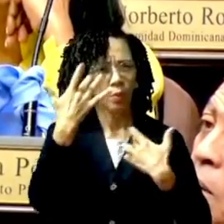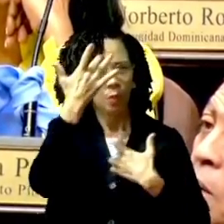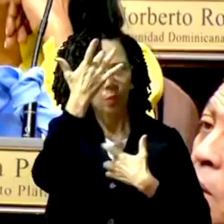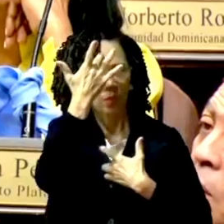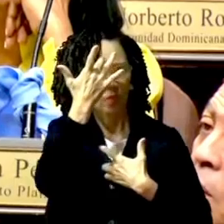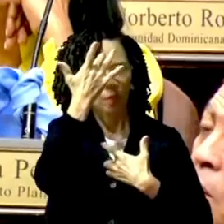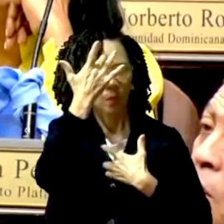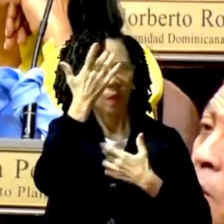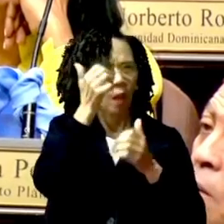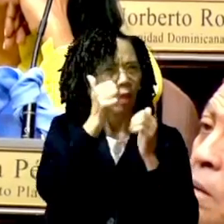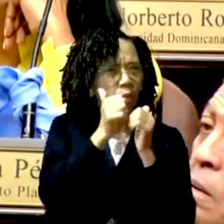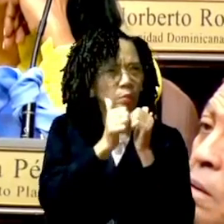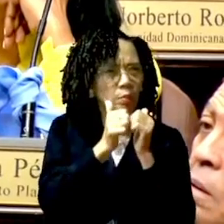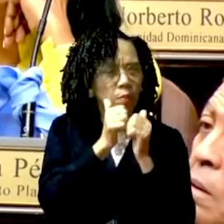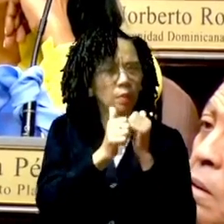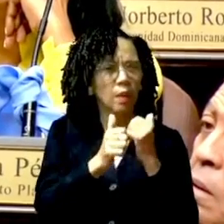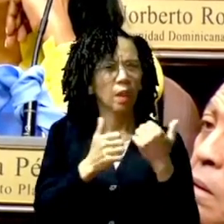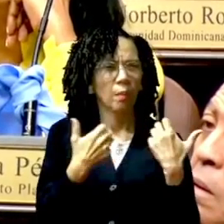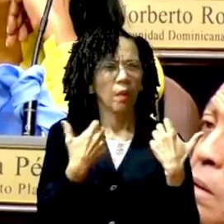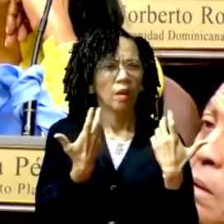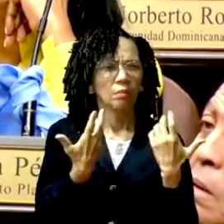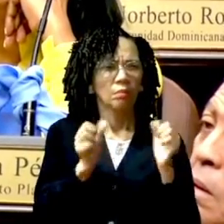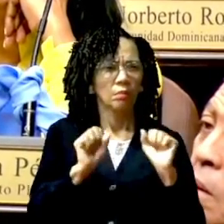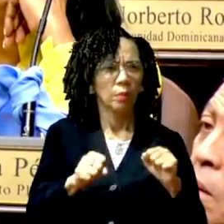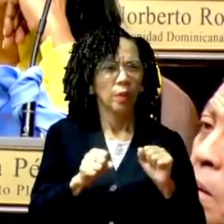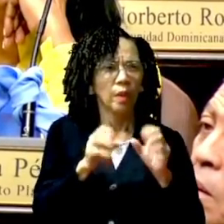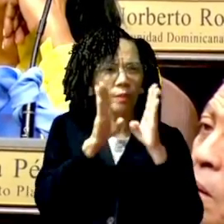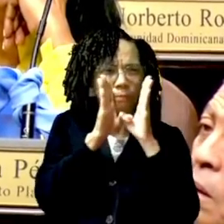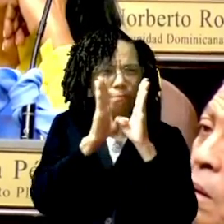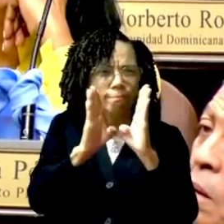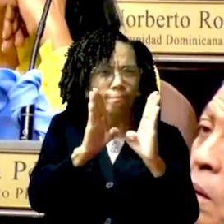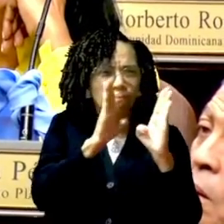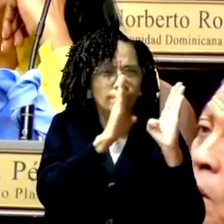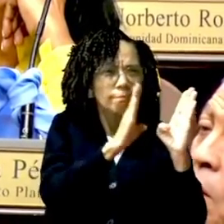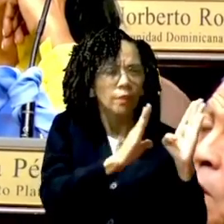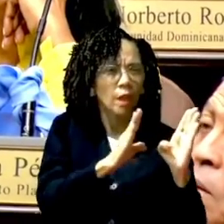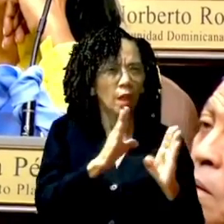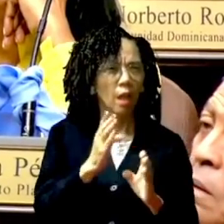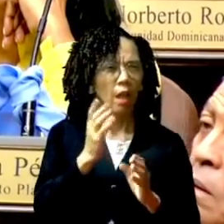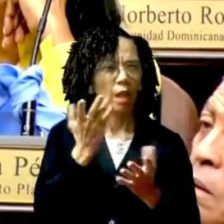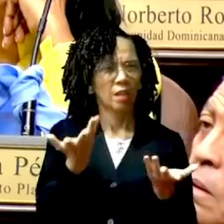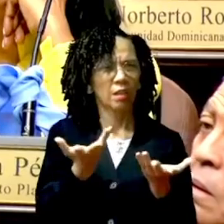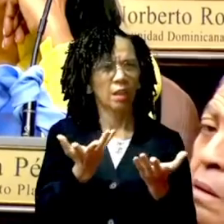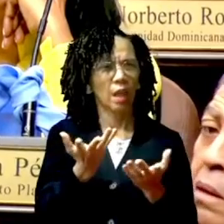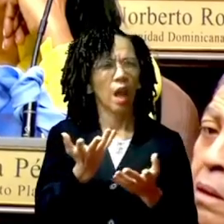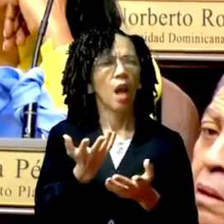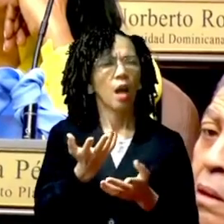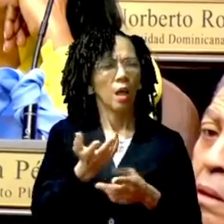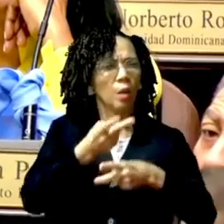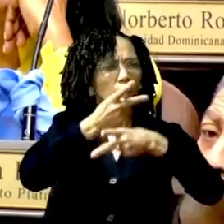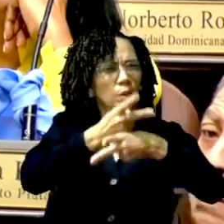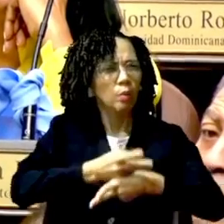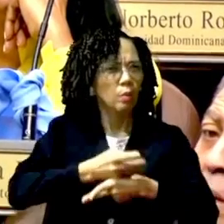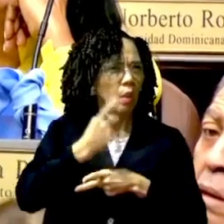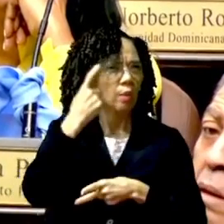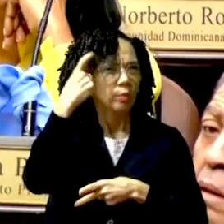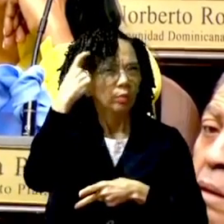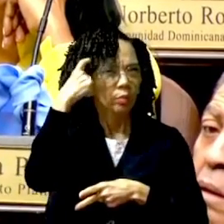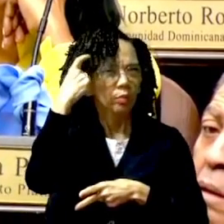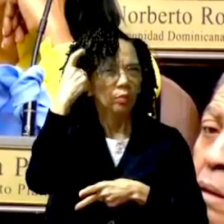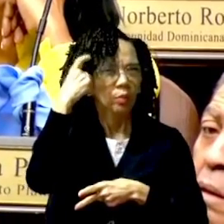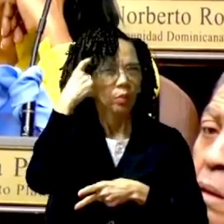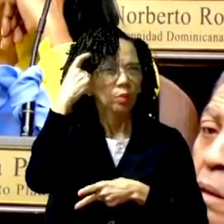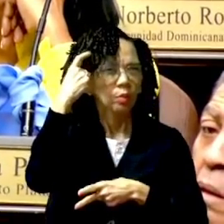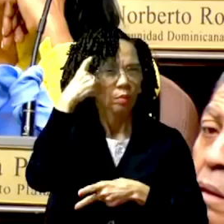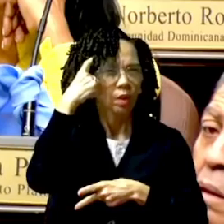Estado atienda el problema de salud mental de la población dominicana. Según